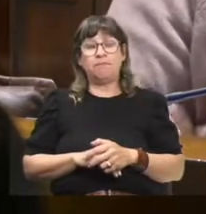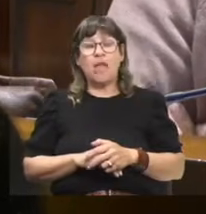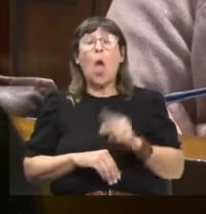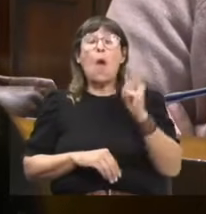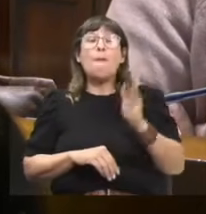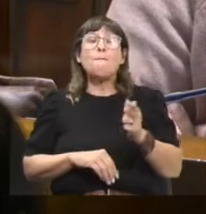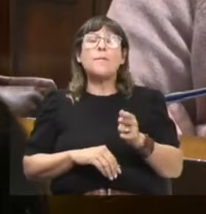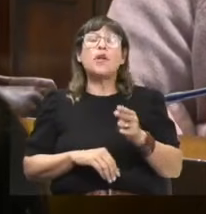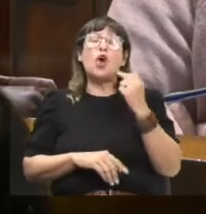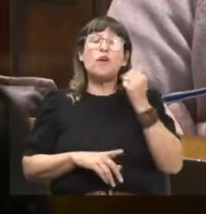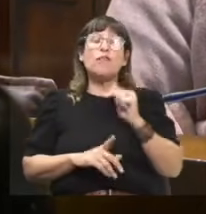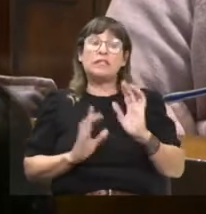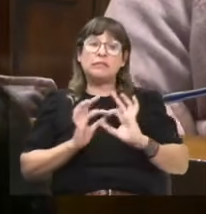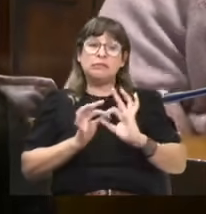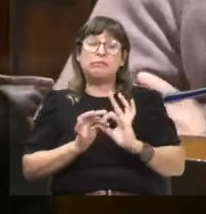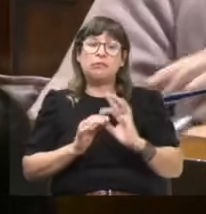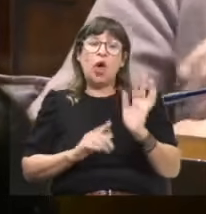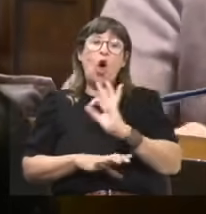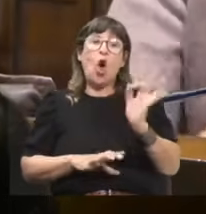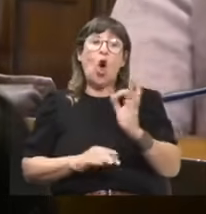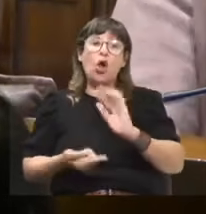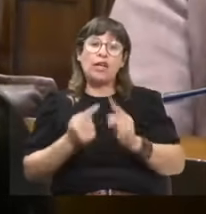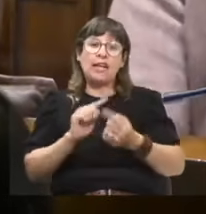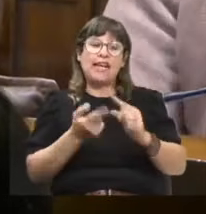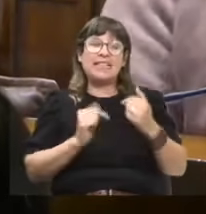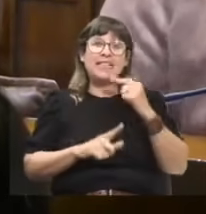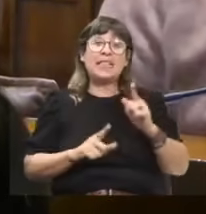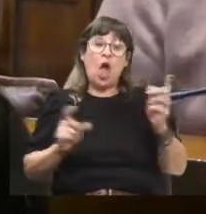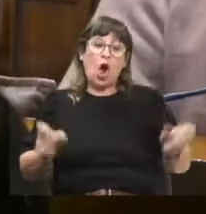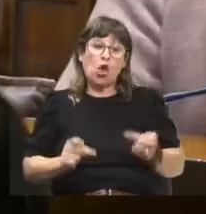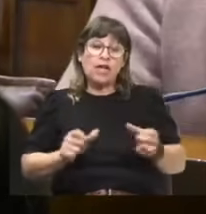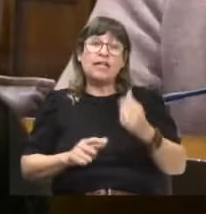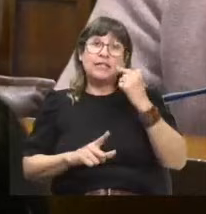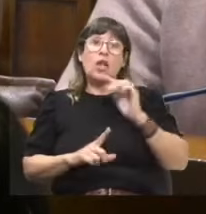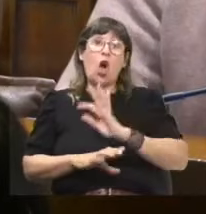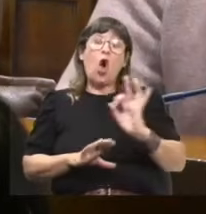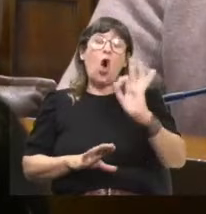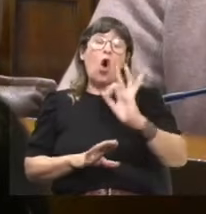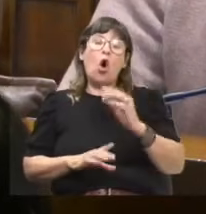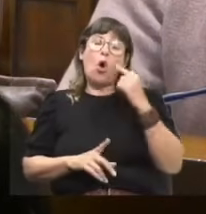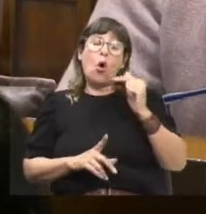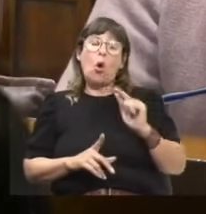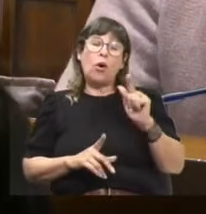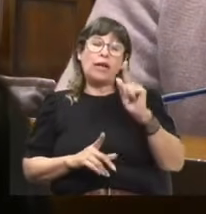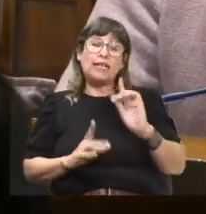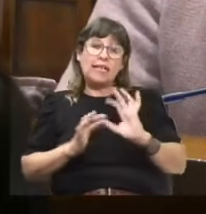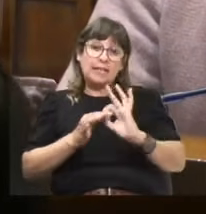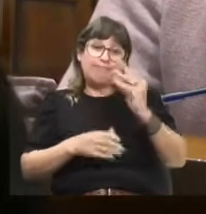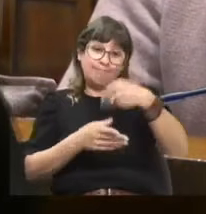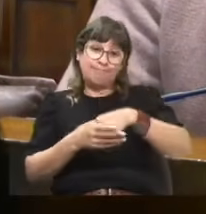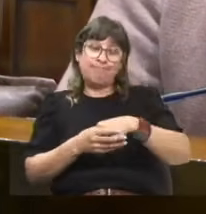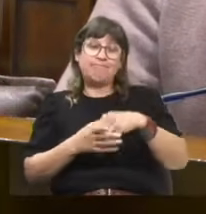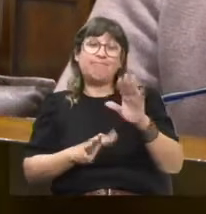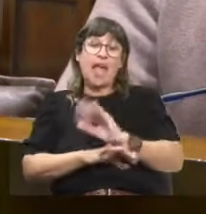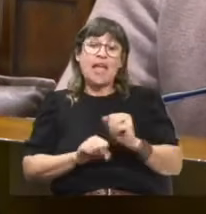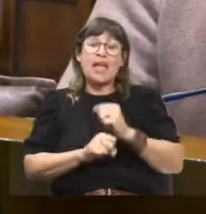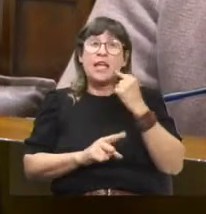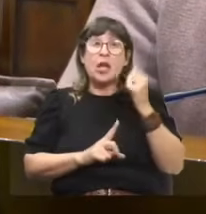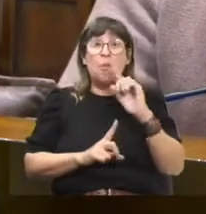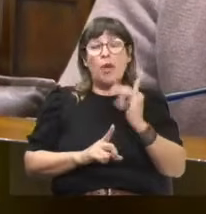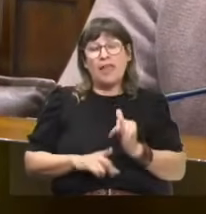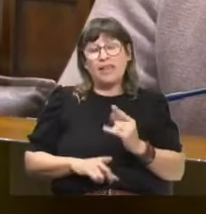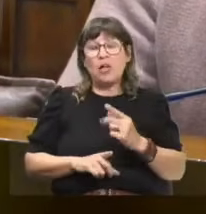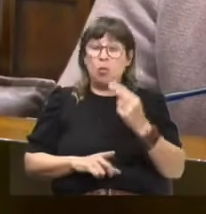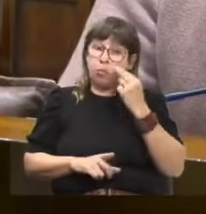Prohibición de mantener vínculos o relaciones con actividades o entidades a las que estén vinculadas que pueda derivar un